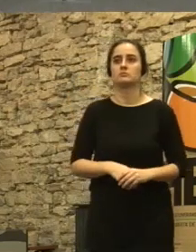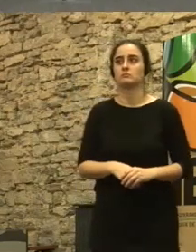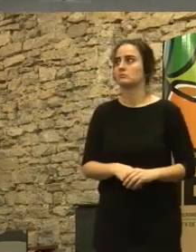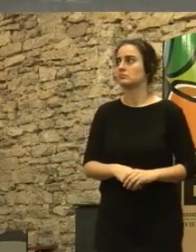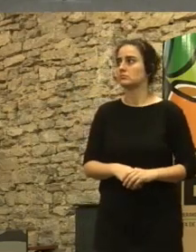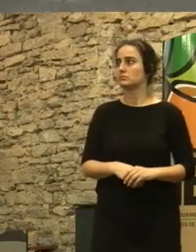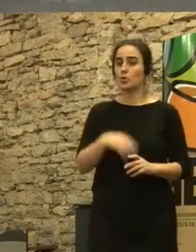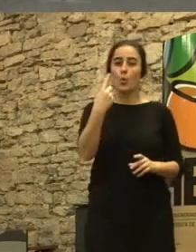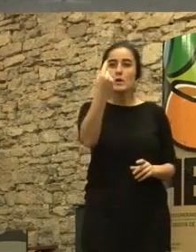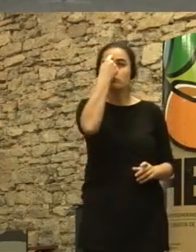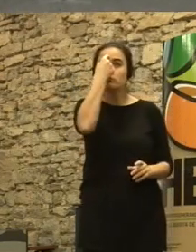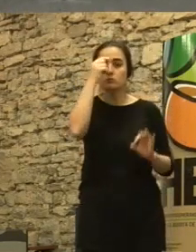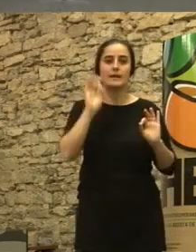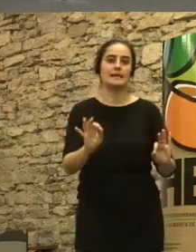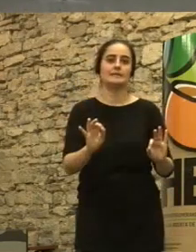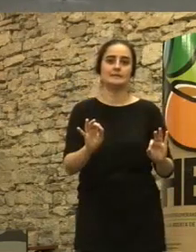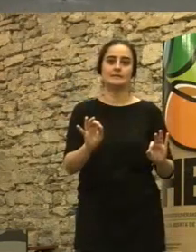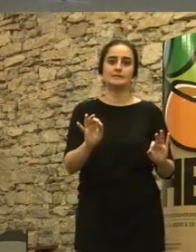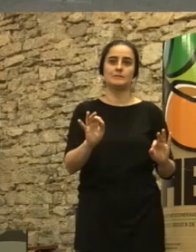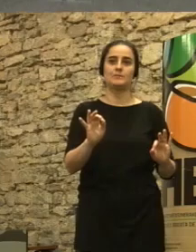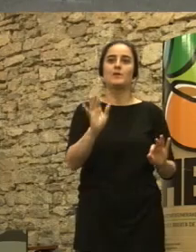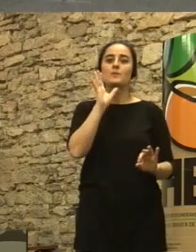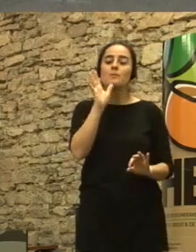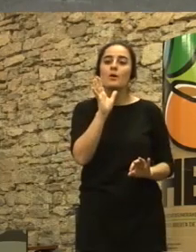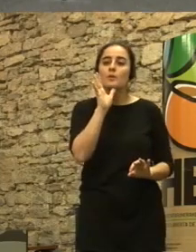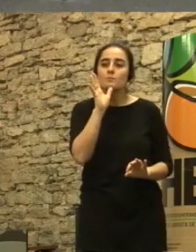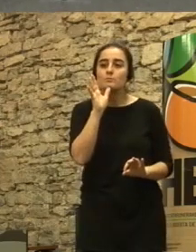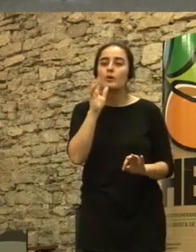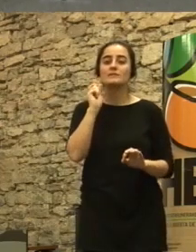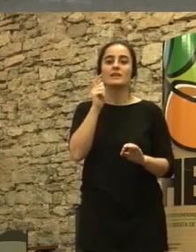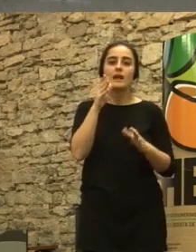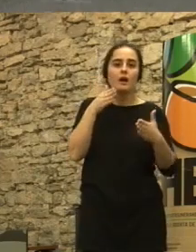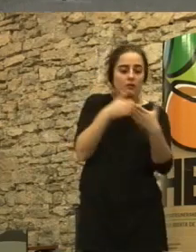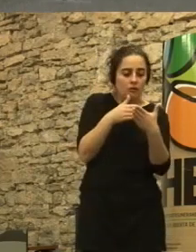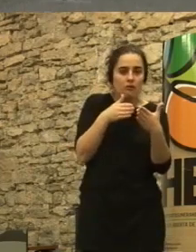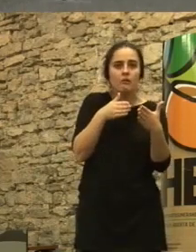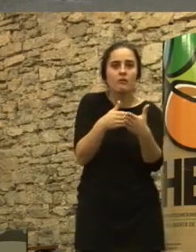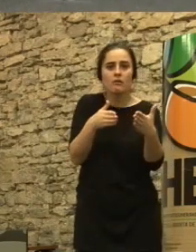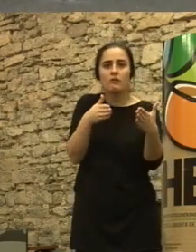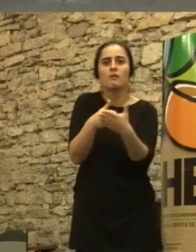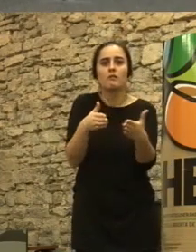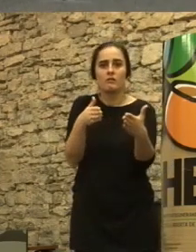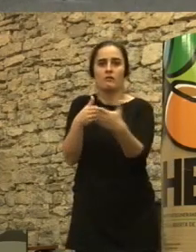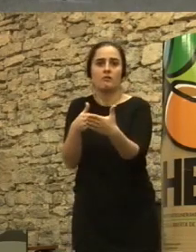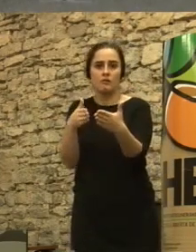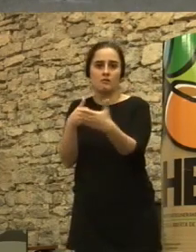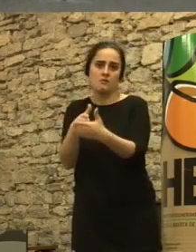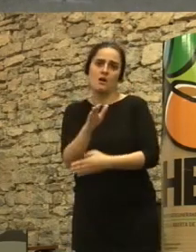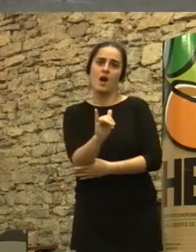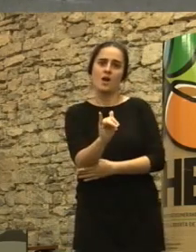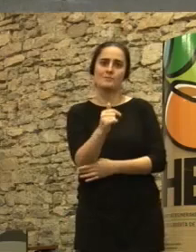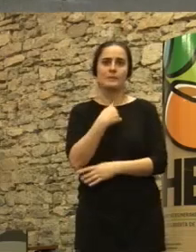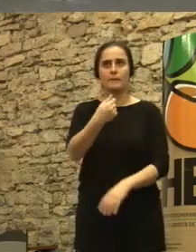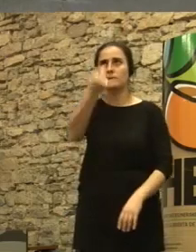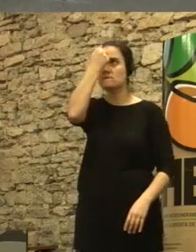Eligiendo una es esa, pero ¿por qué? Porque los obstáculos son continuos y de mucha naturaleza. Y para mí la